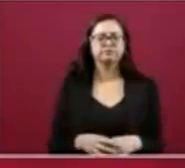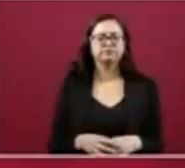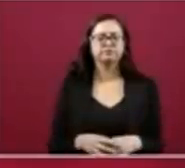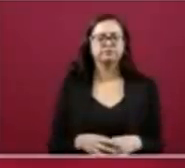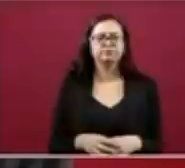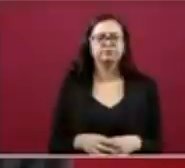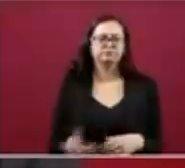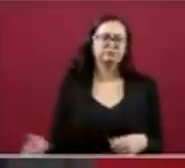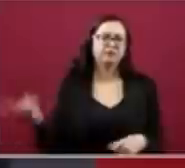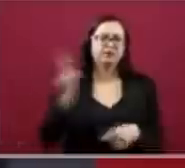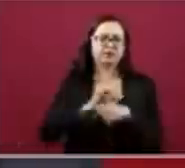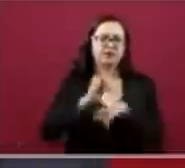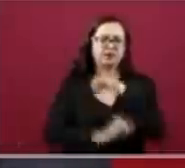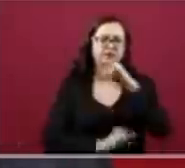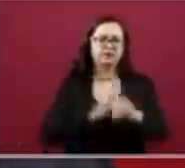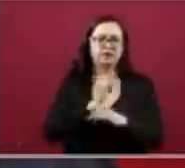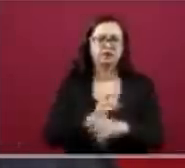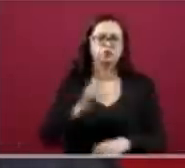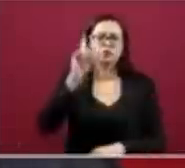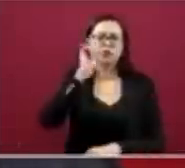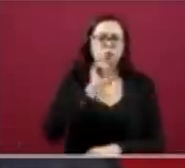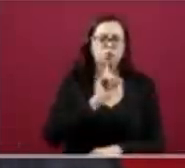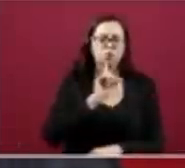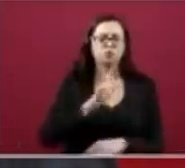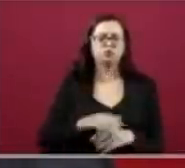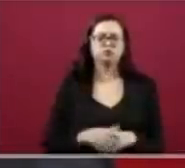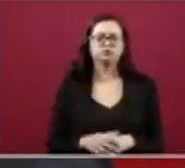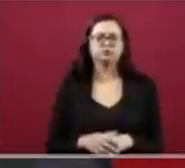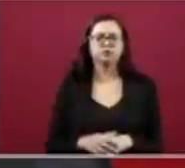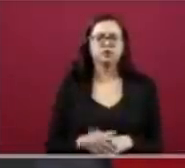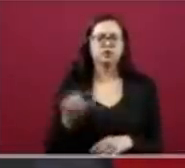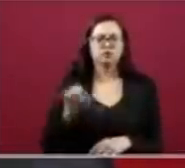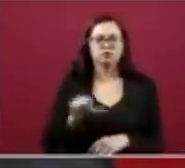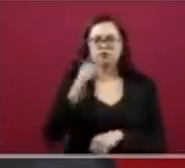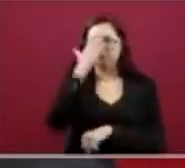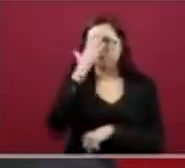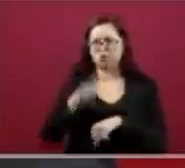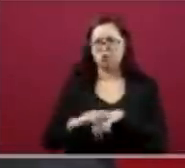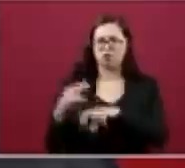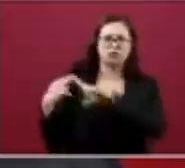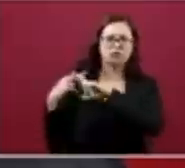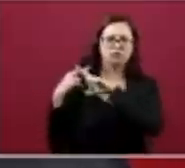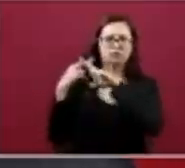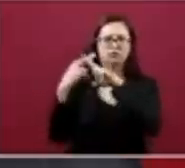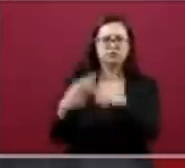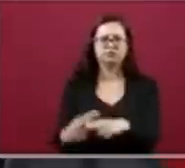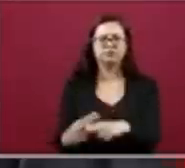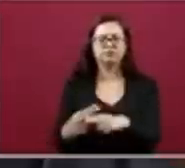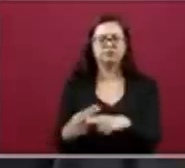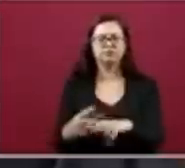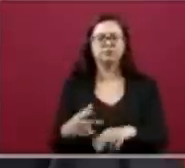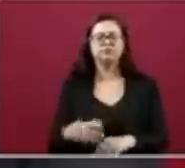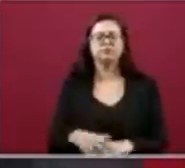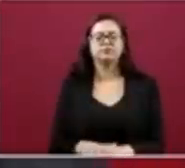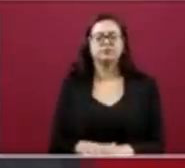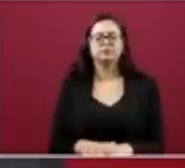el Día Internacional de la Mujer, esta conmemoración, y de